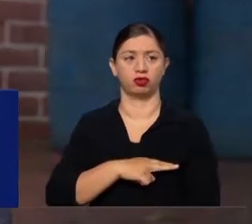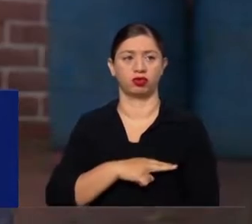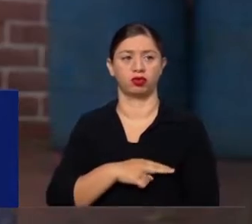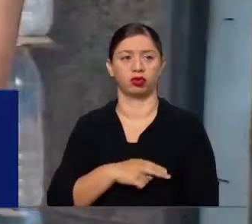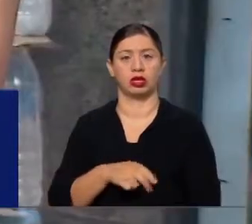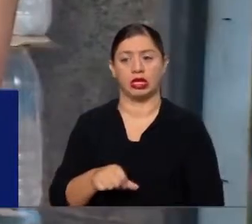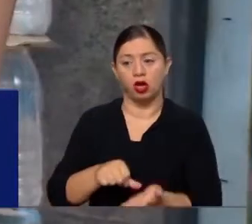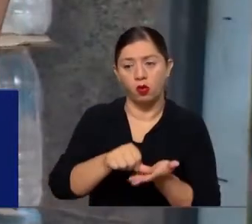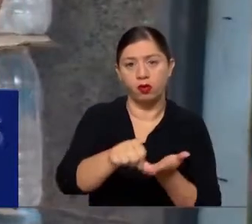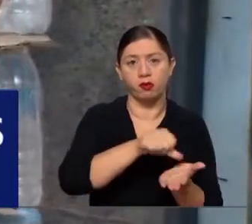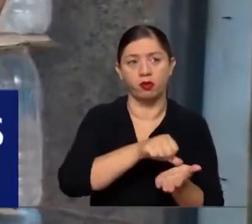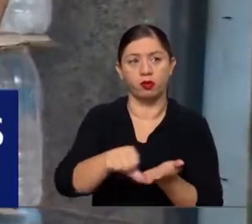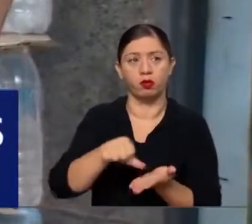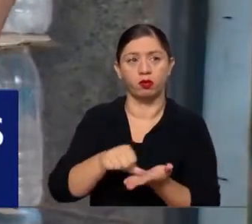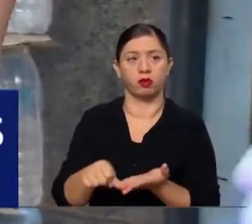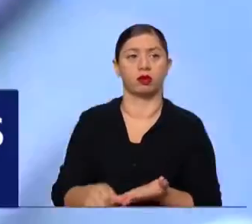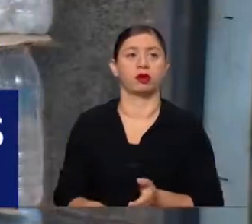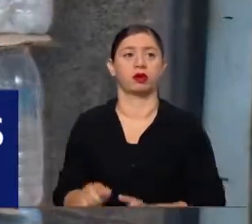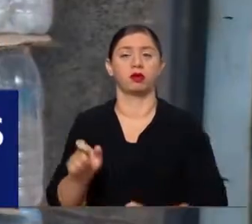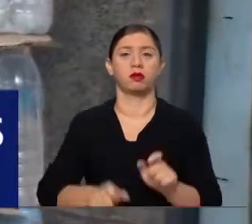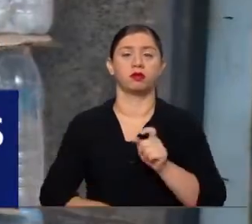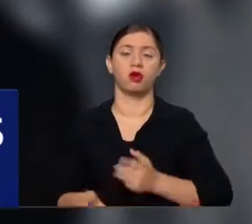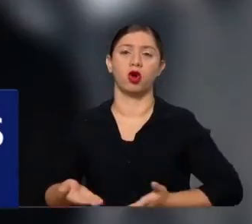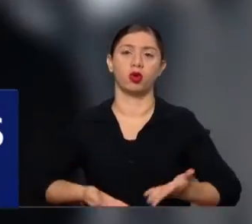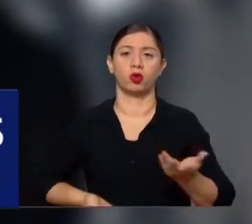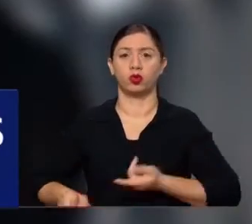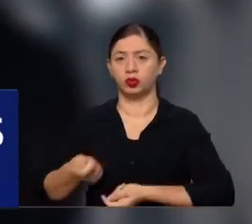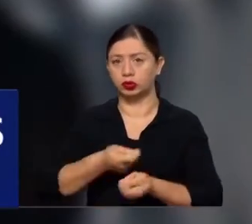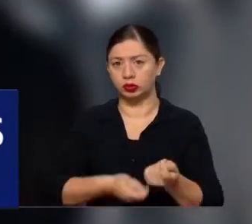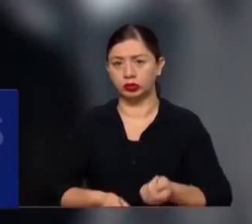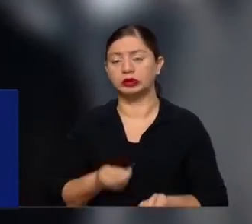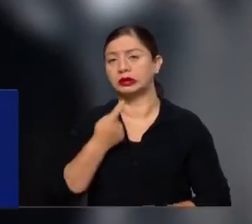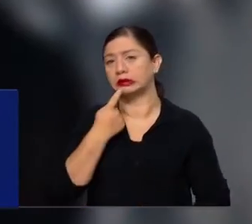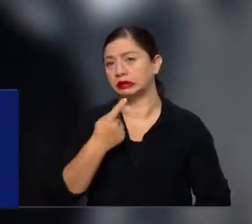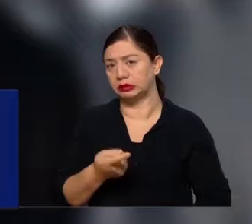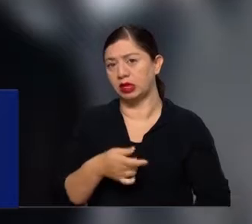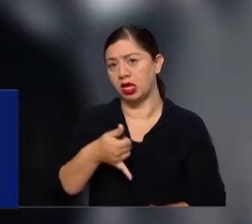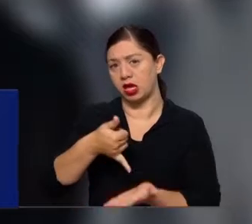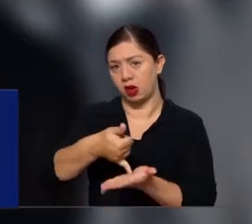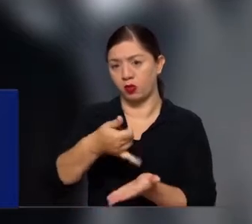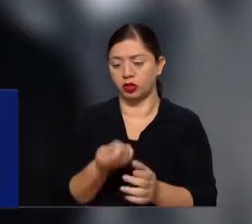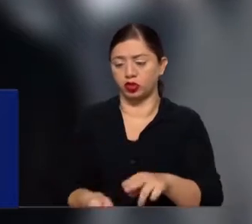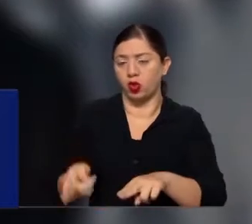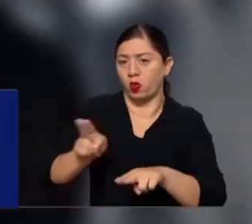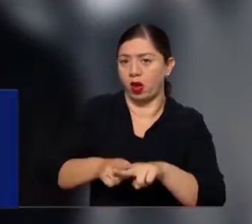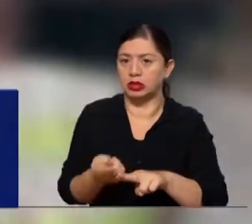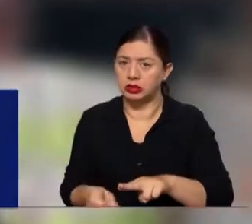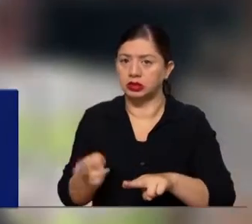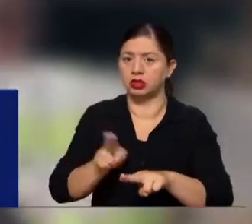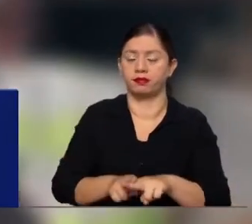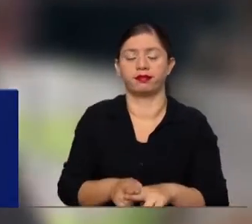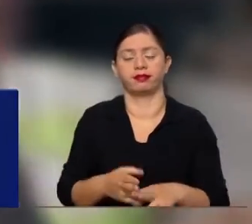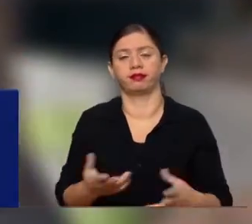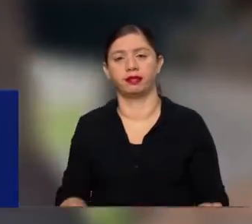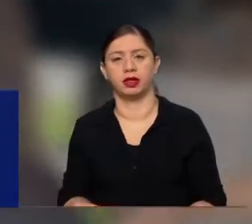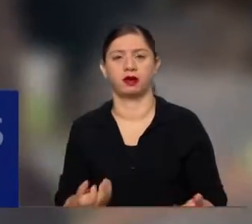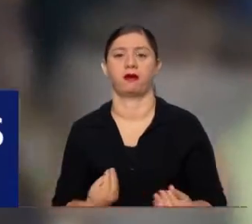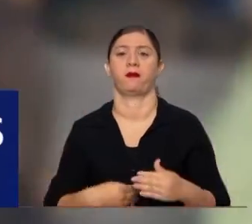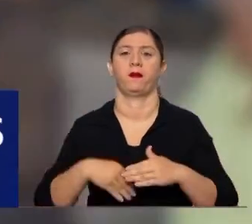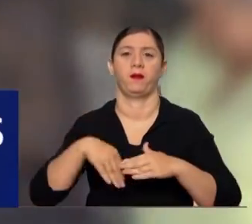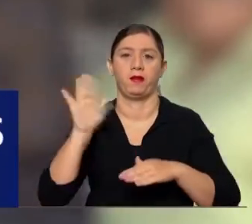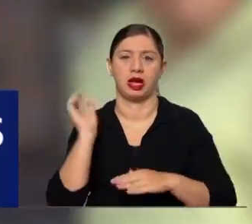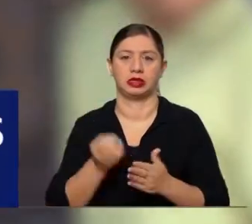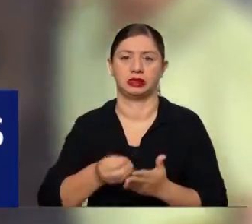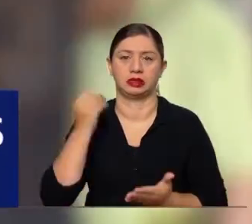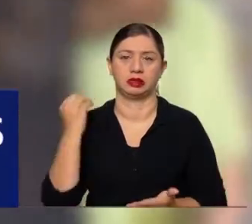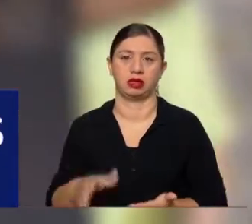los consumidores. Algunos comerciantes advierten que el impuesto para las bebidas azucaradas lo único que consigue es incrementar los precios